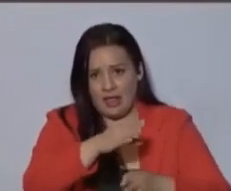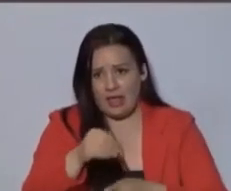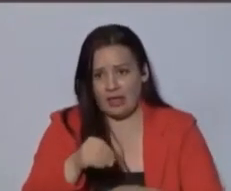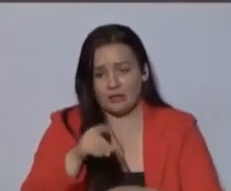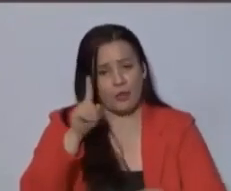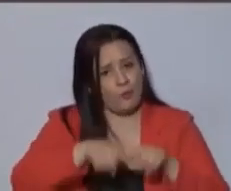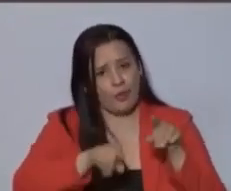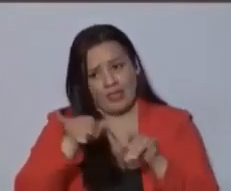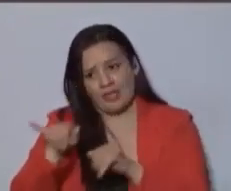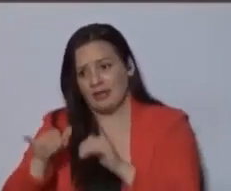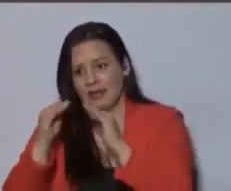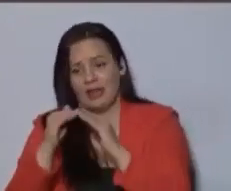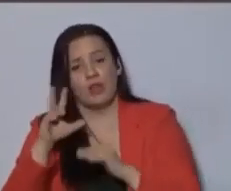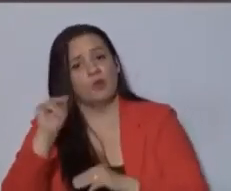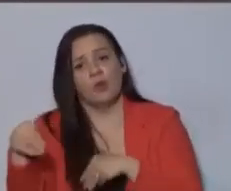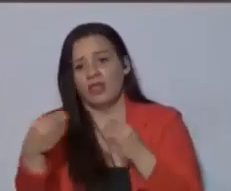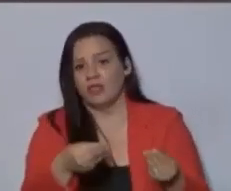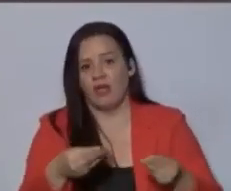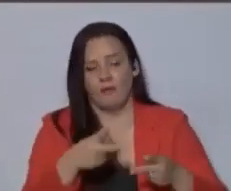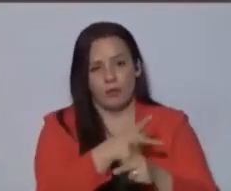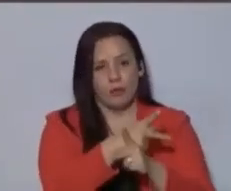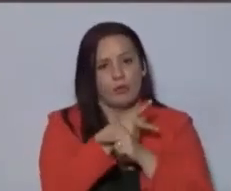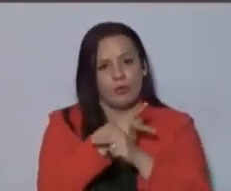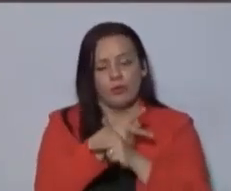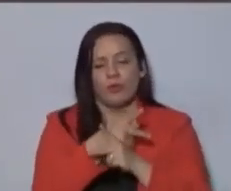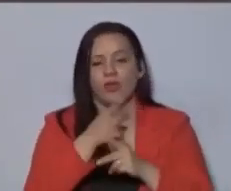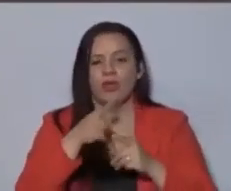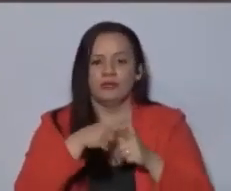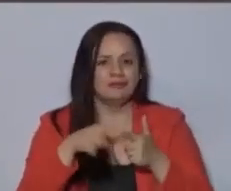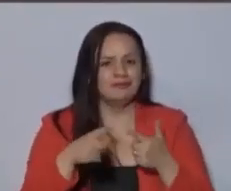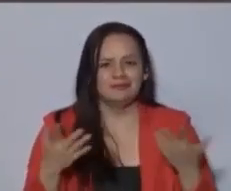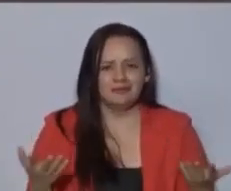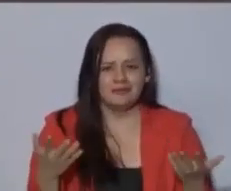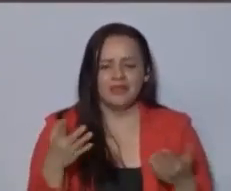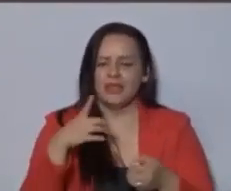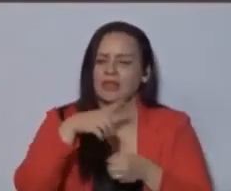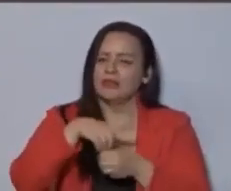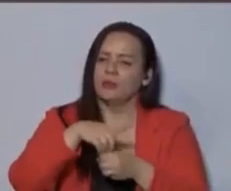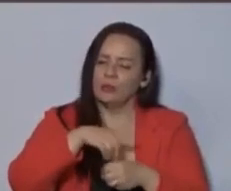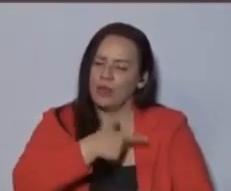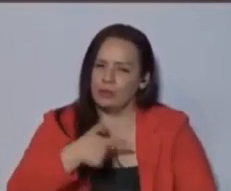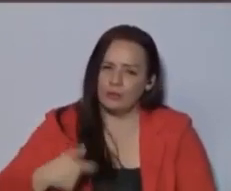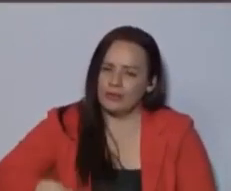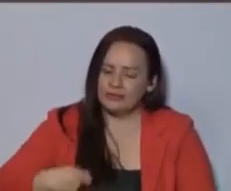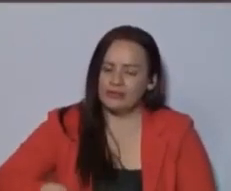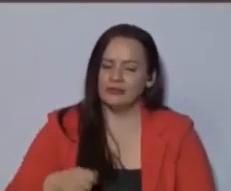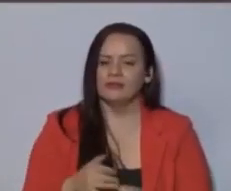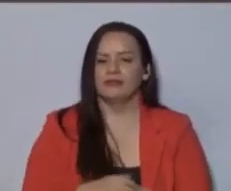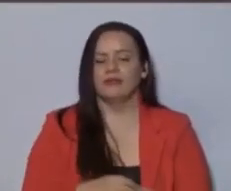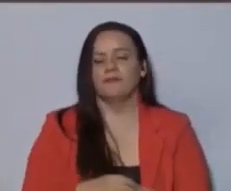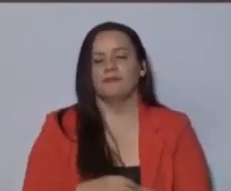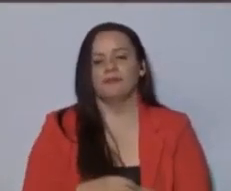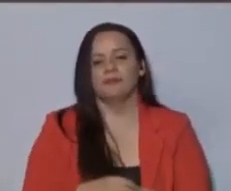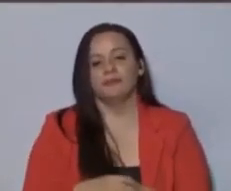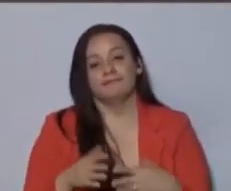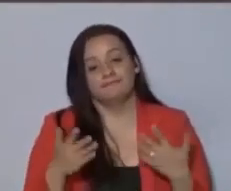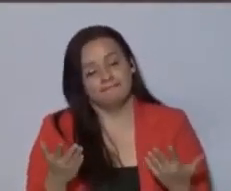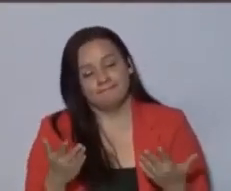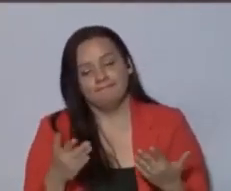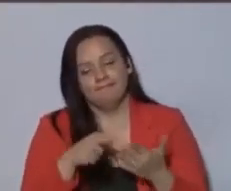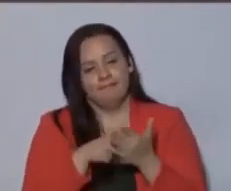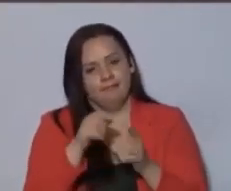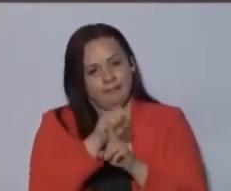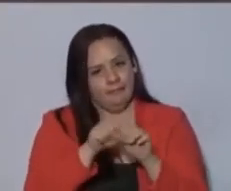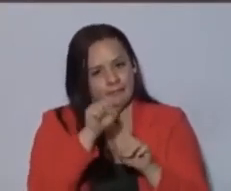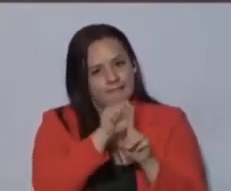y además no le da la protección. Entonces, señor diputado presidente, los dilemas hay